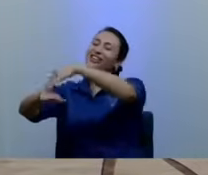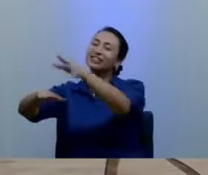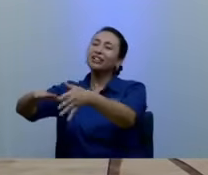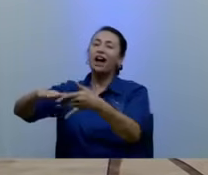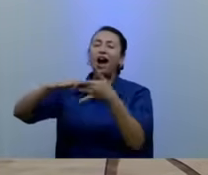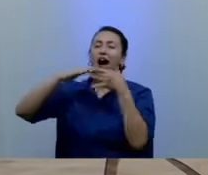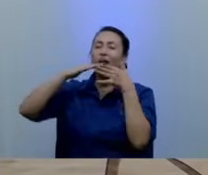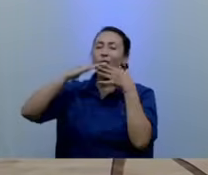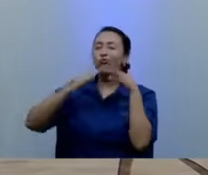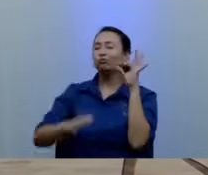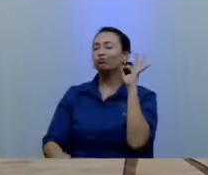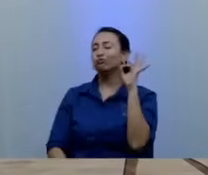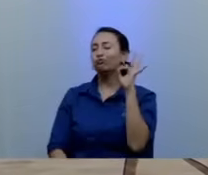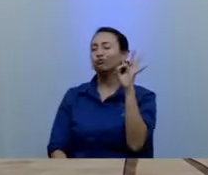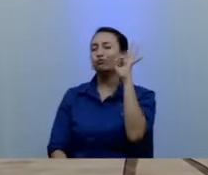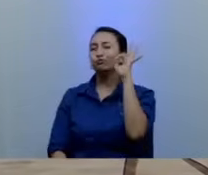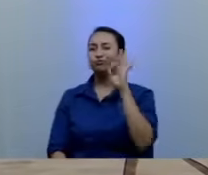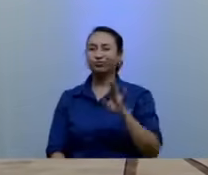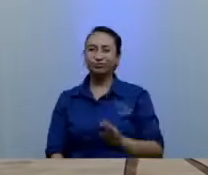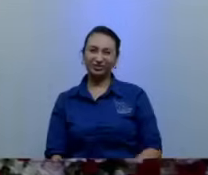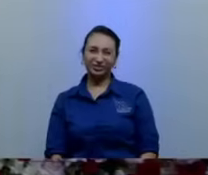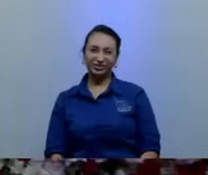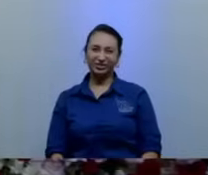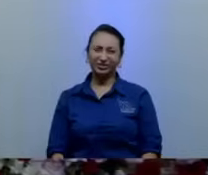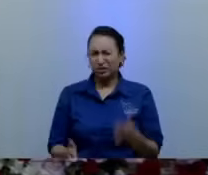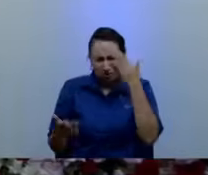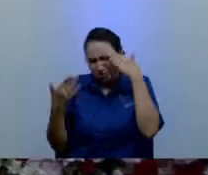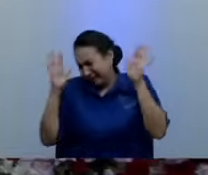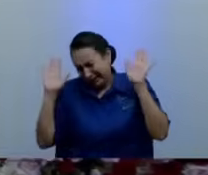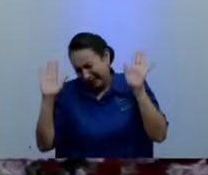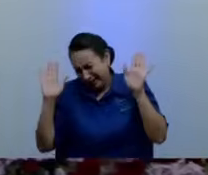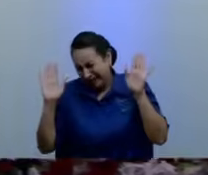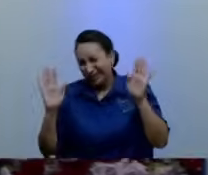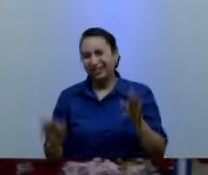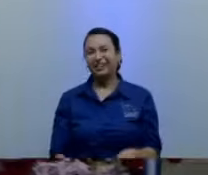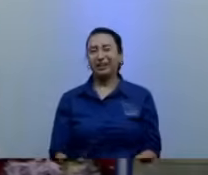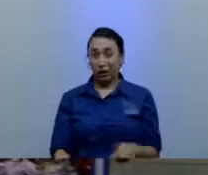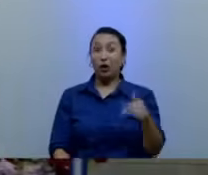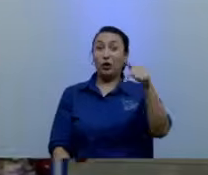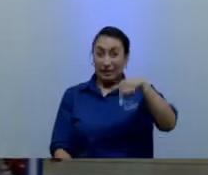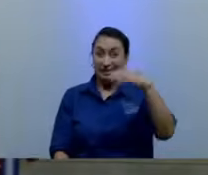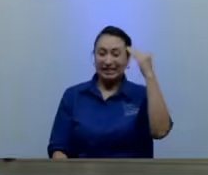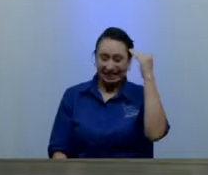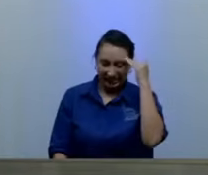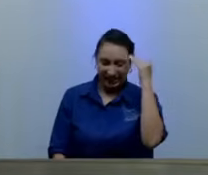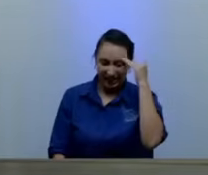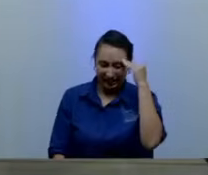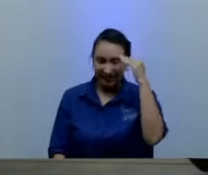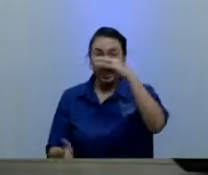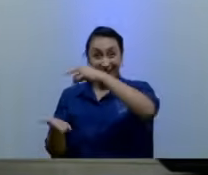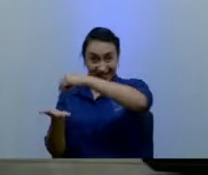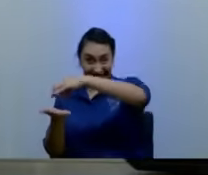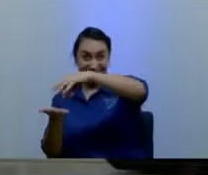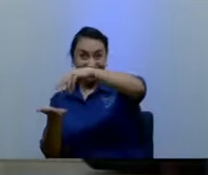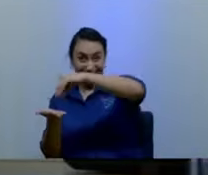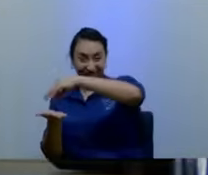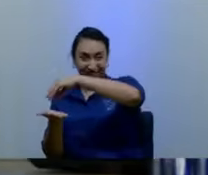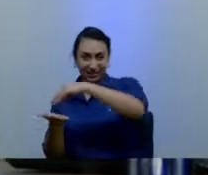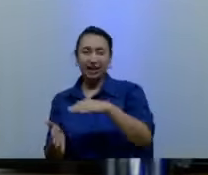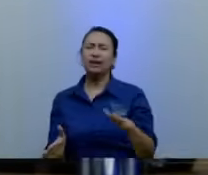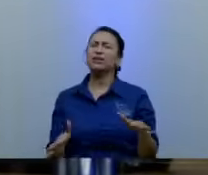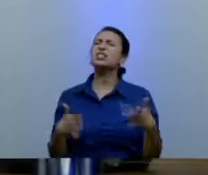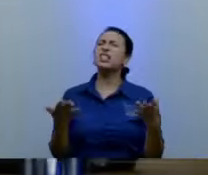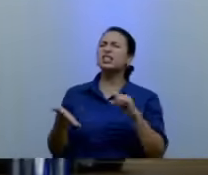Ellos utilizan palabras como que la sellaron y saber cómo la usan. Pero la cosa es eso, es hablar con. Ahora traigámoslo acá.